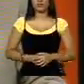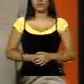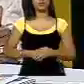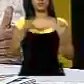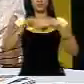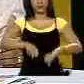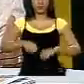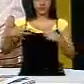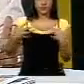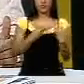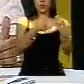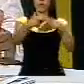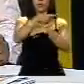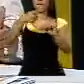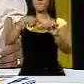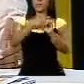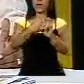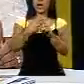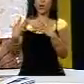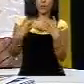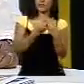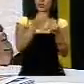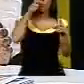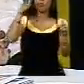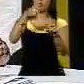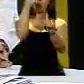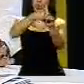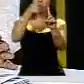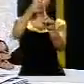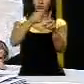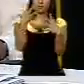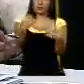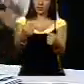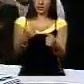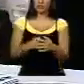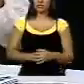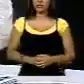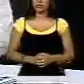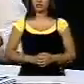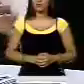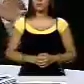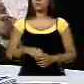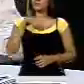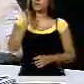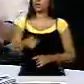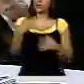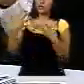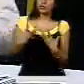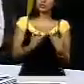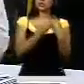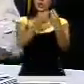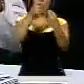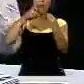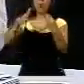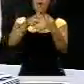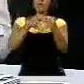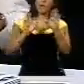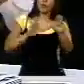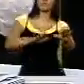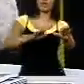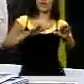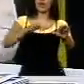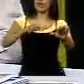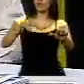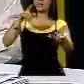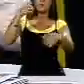gobierno y acompañar al pueblo en las luchas. Es. Acompañar al pueblo en sus luchas, porque no puede ser para la burocracia. Fundamentalmente. ¿No? Tiene que ser para acompañar al pueblo en sus luchas, en sus problemas,